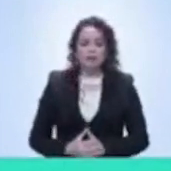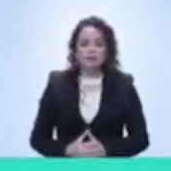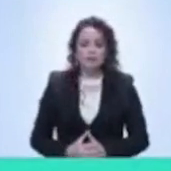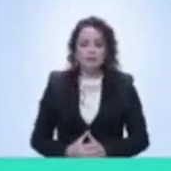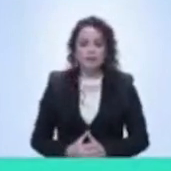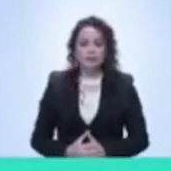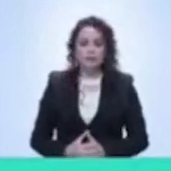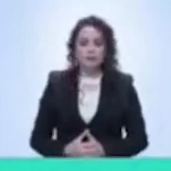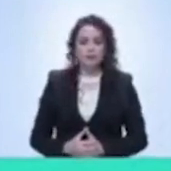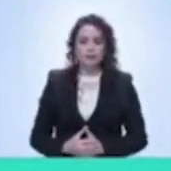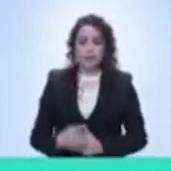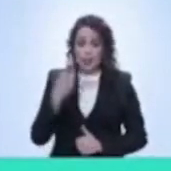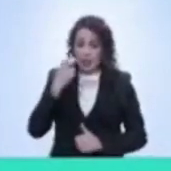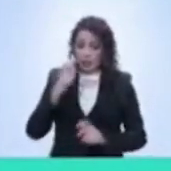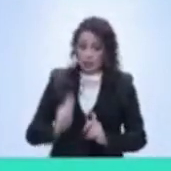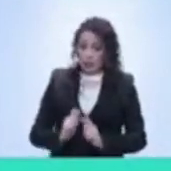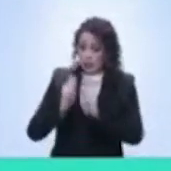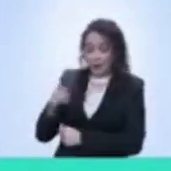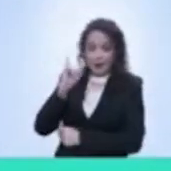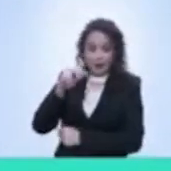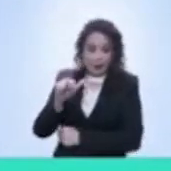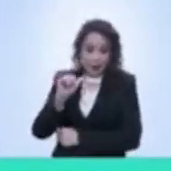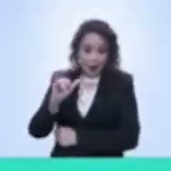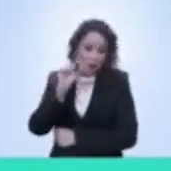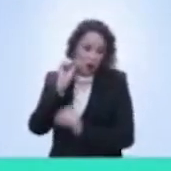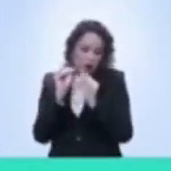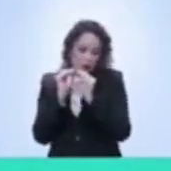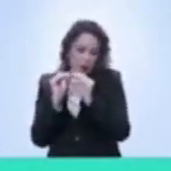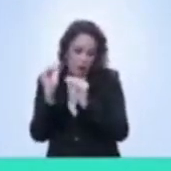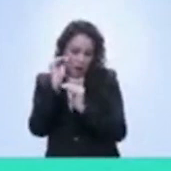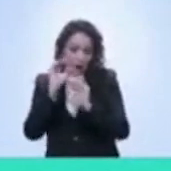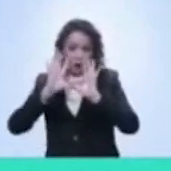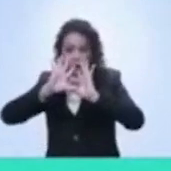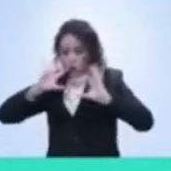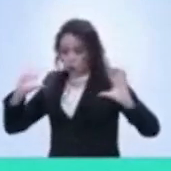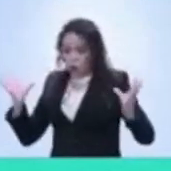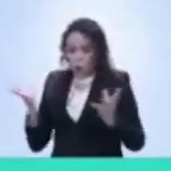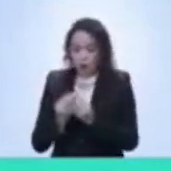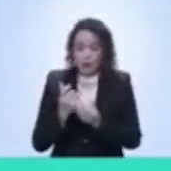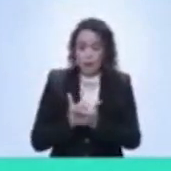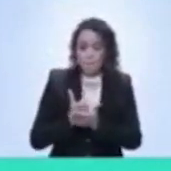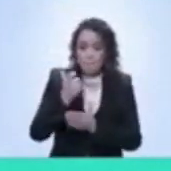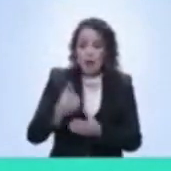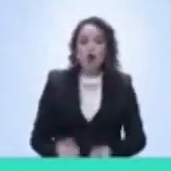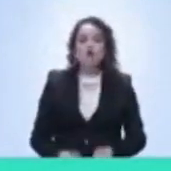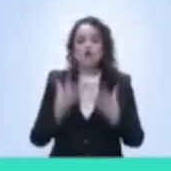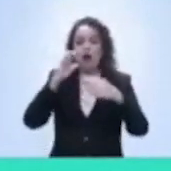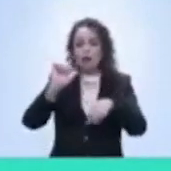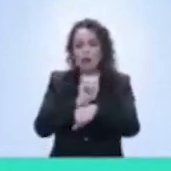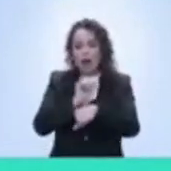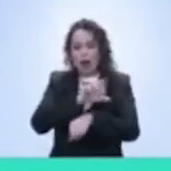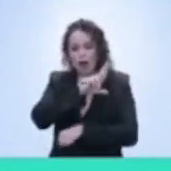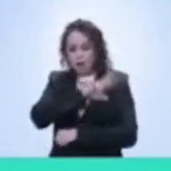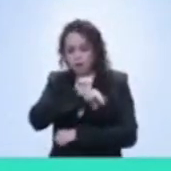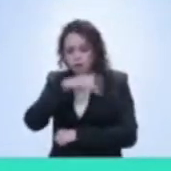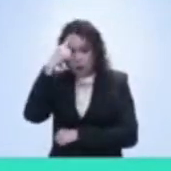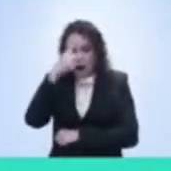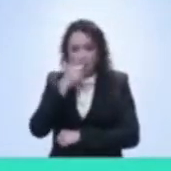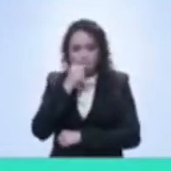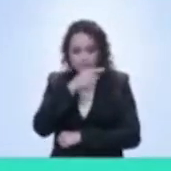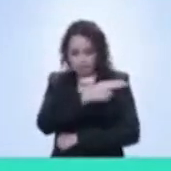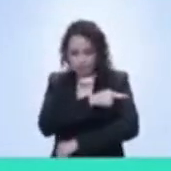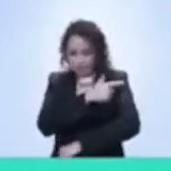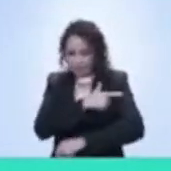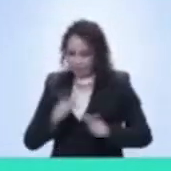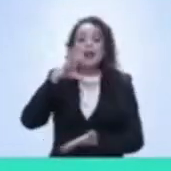de esa adjudicación directa el monto total pagado el número de pastillas rentadas copia el acta